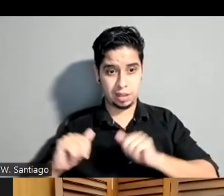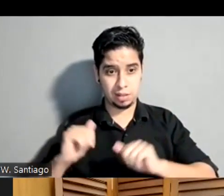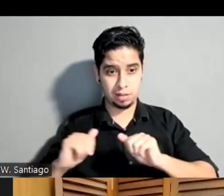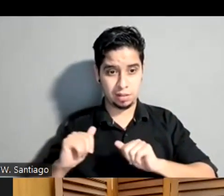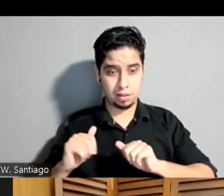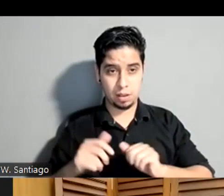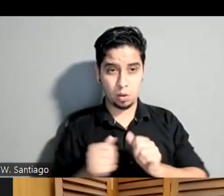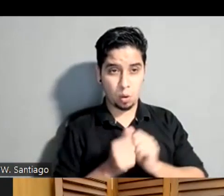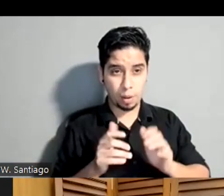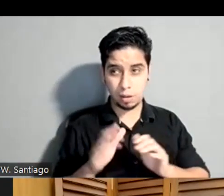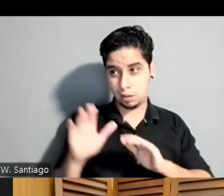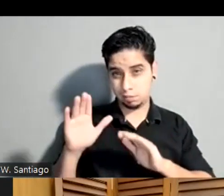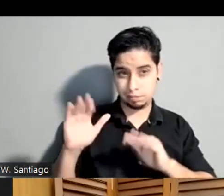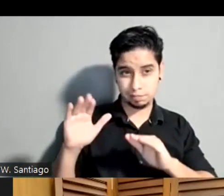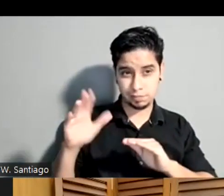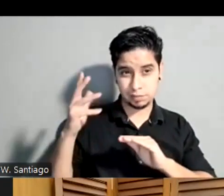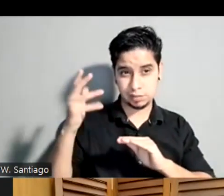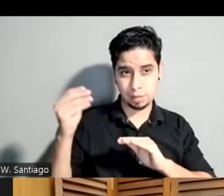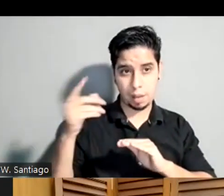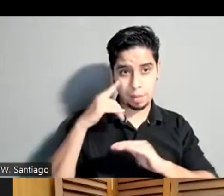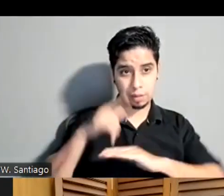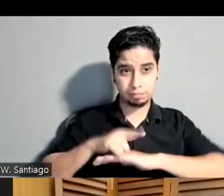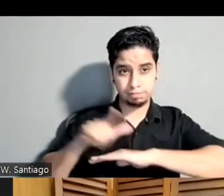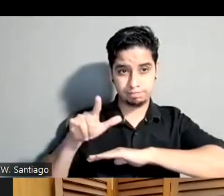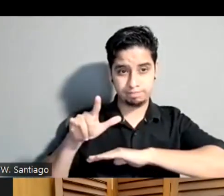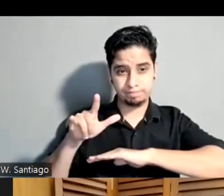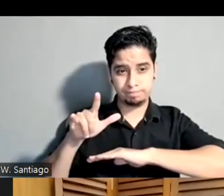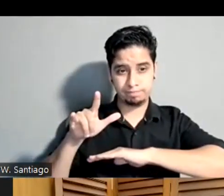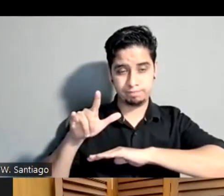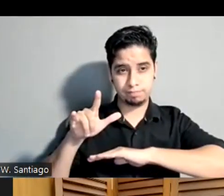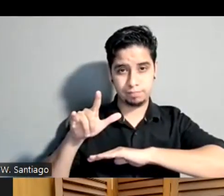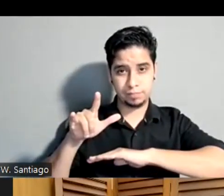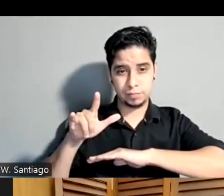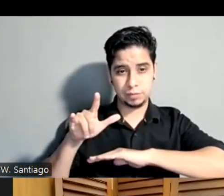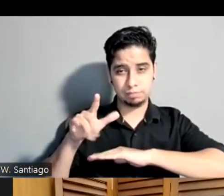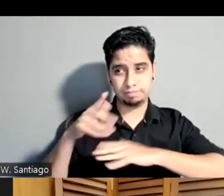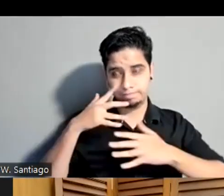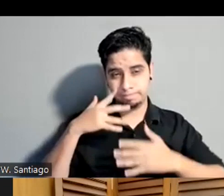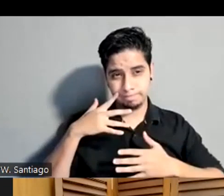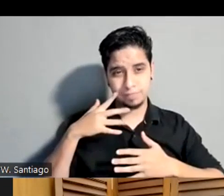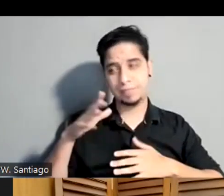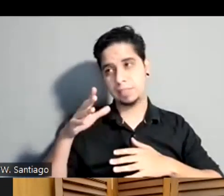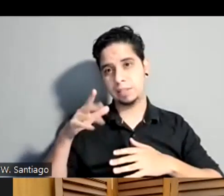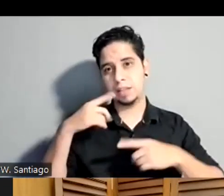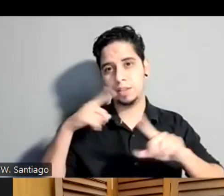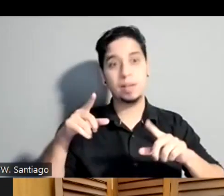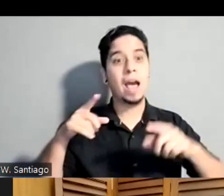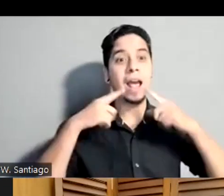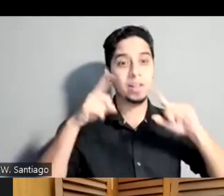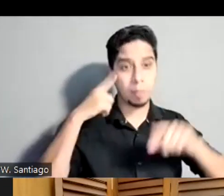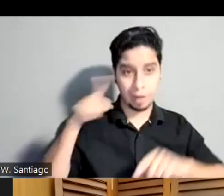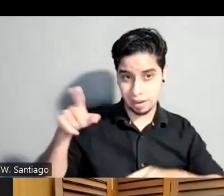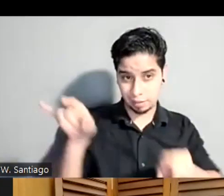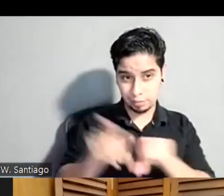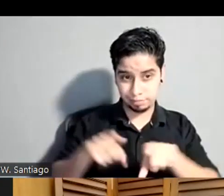la compañera que ya no vuelve a trabajar con nosotros, se va para Estados Unidos. Adiós, yo también. Éxito. Le deseamos el éxito de la vida.